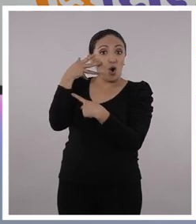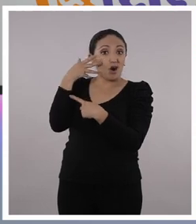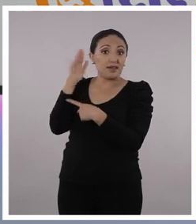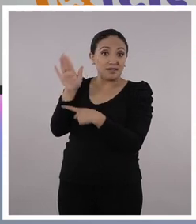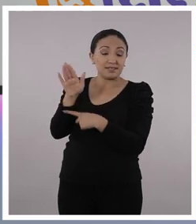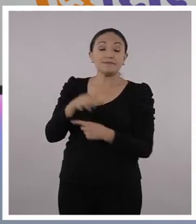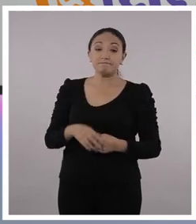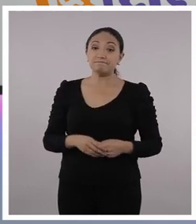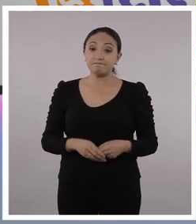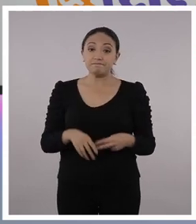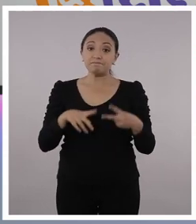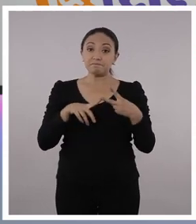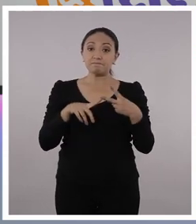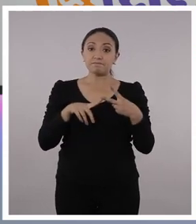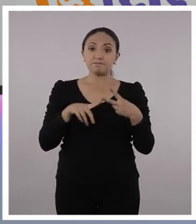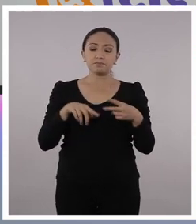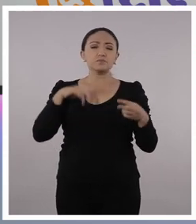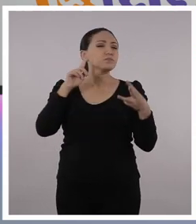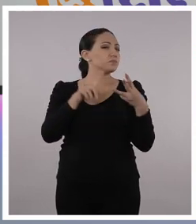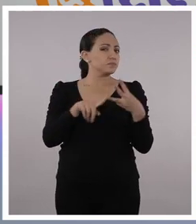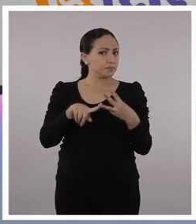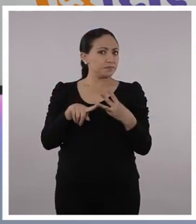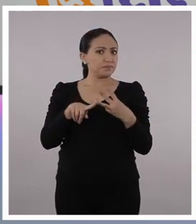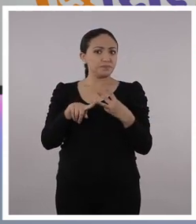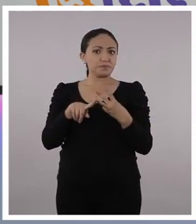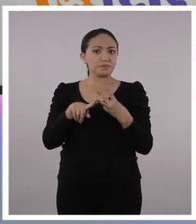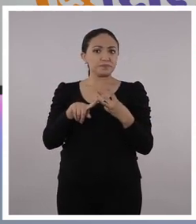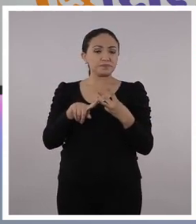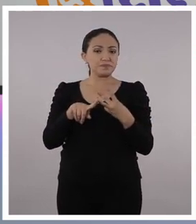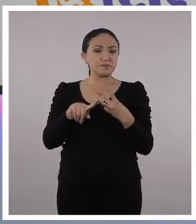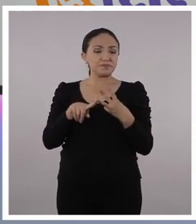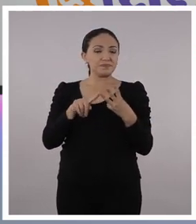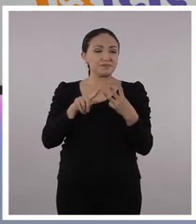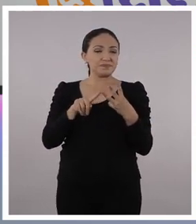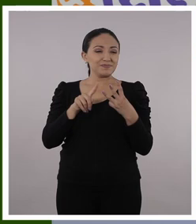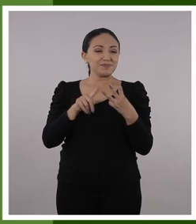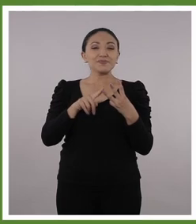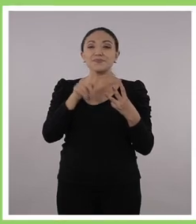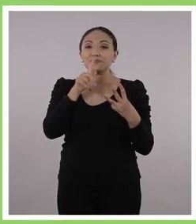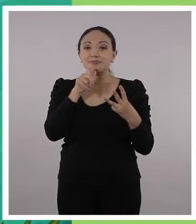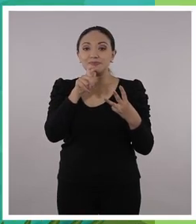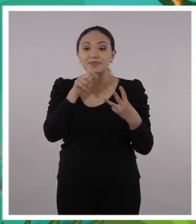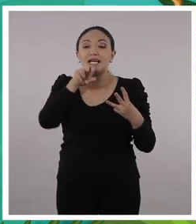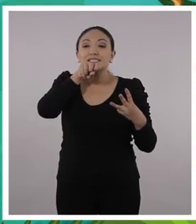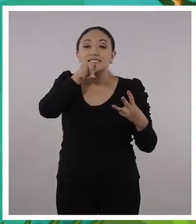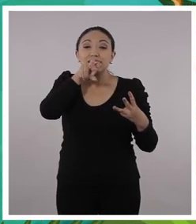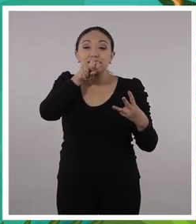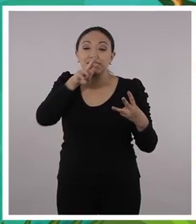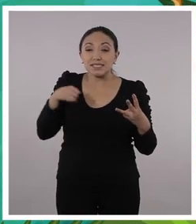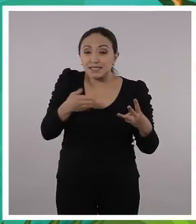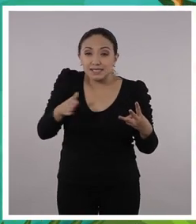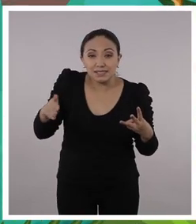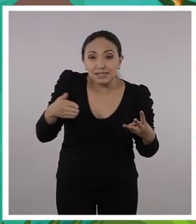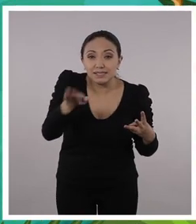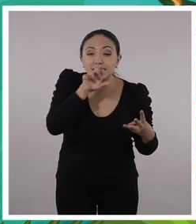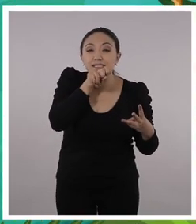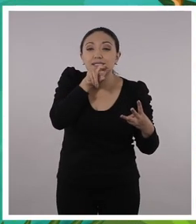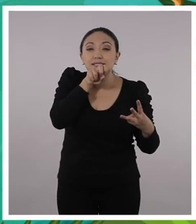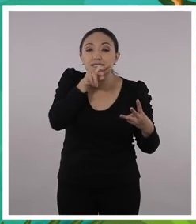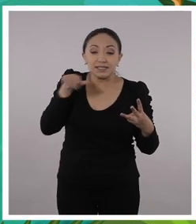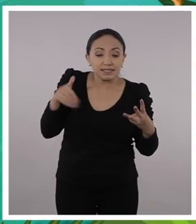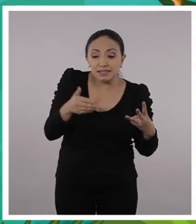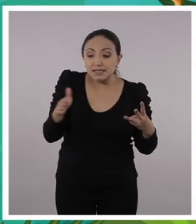Ahora vamos con otro sonido. ¿Qué es? Muy bien, se trata de una serpiente. ¿Pueden imitarla?